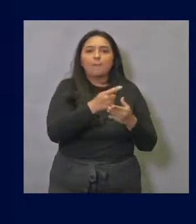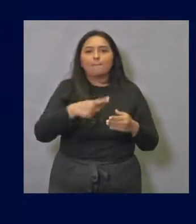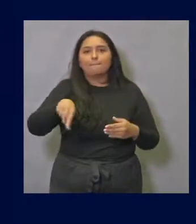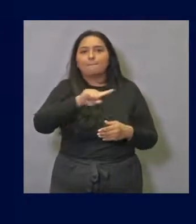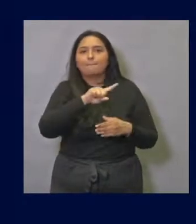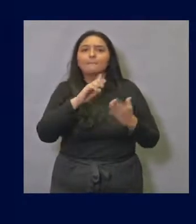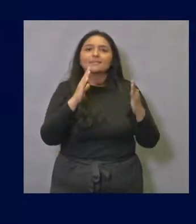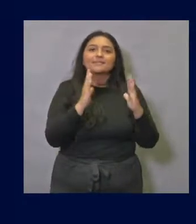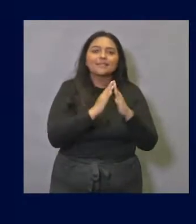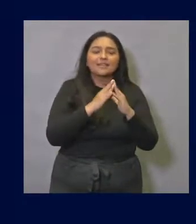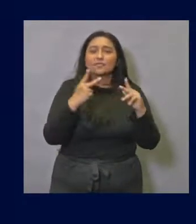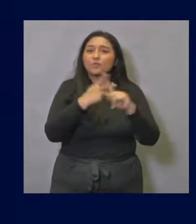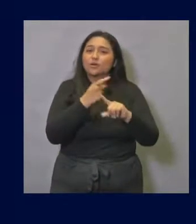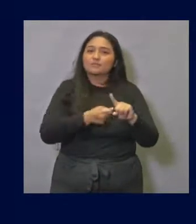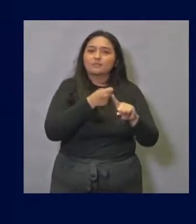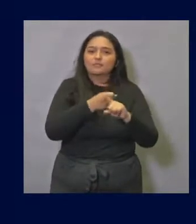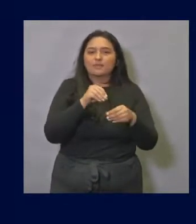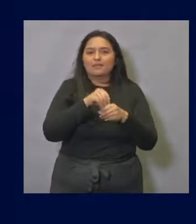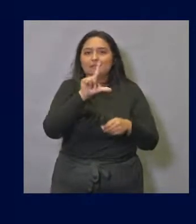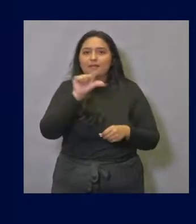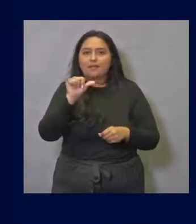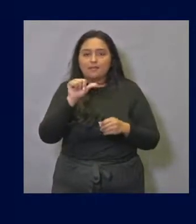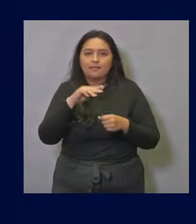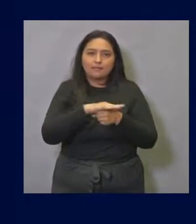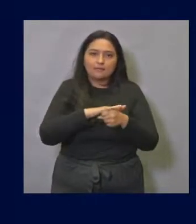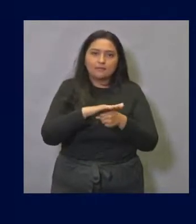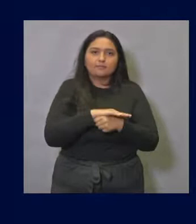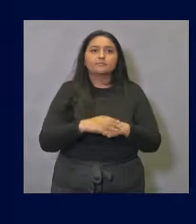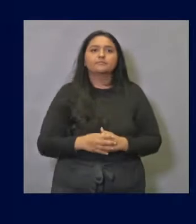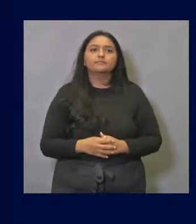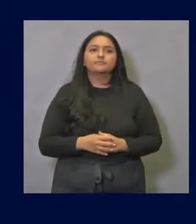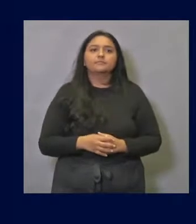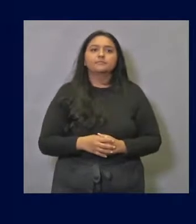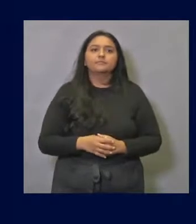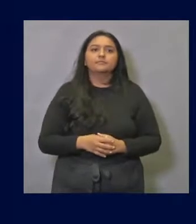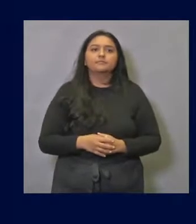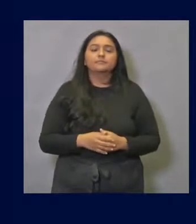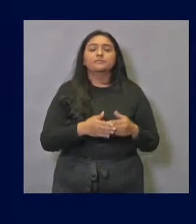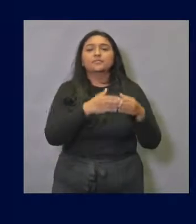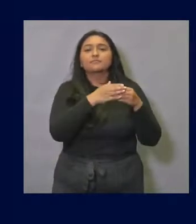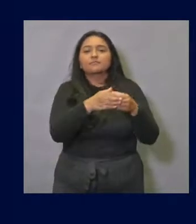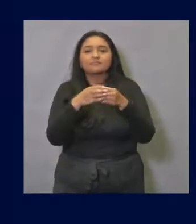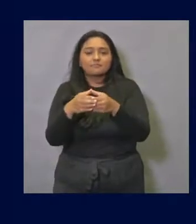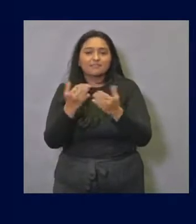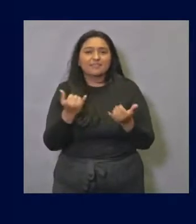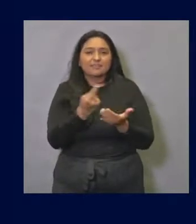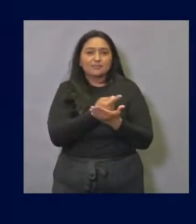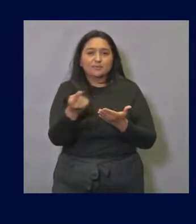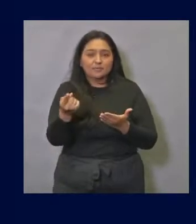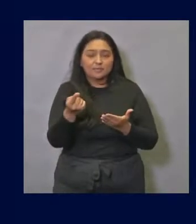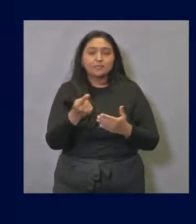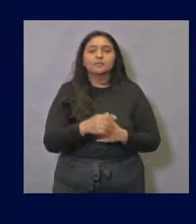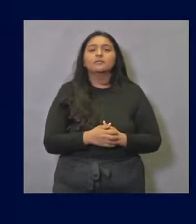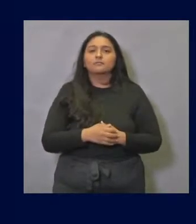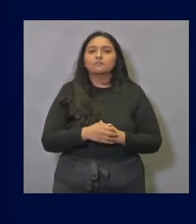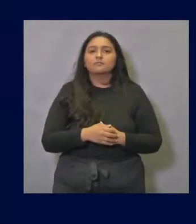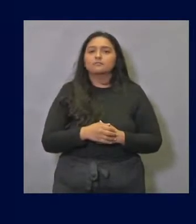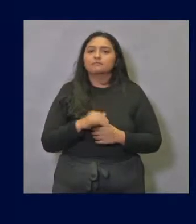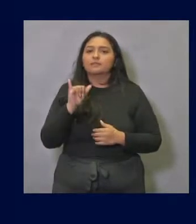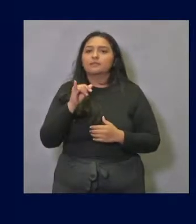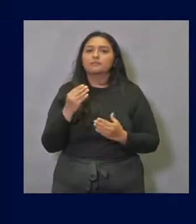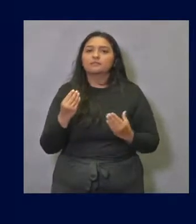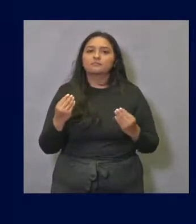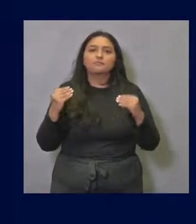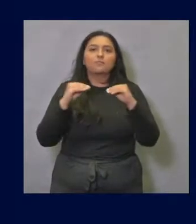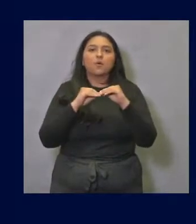En total, de los 709 centros de vacunación en todo el condado esta semana, el cual es la mayor cantidad de